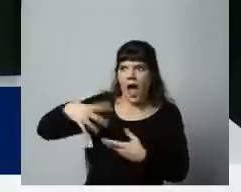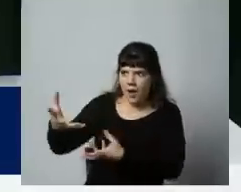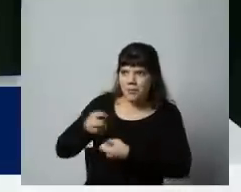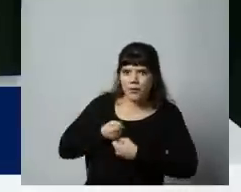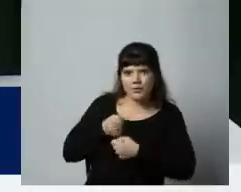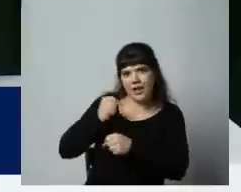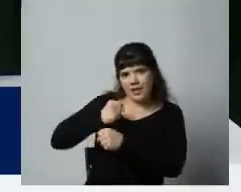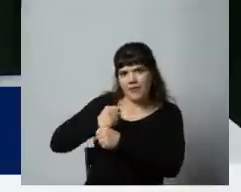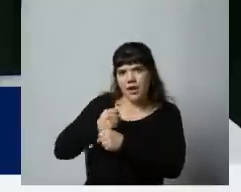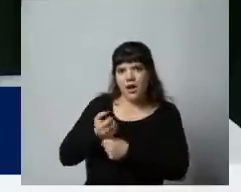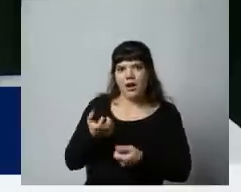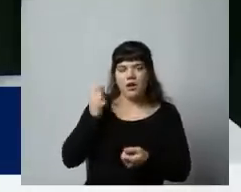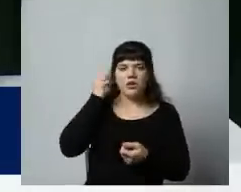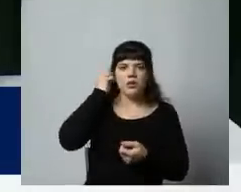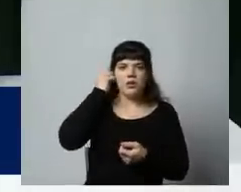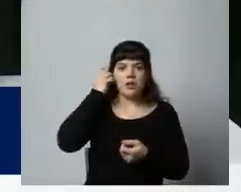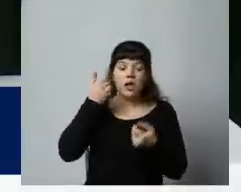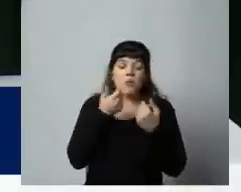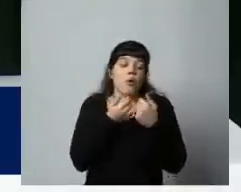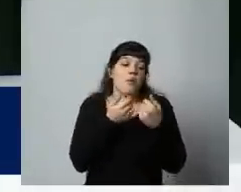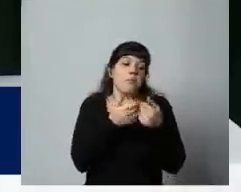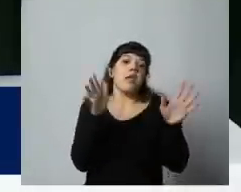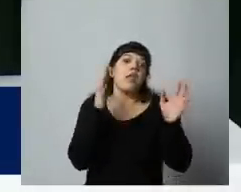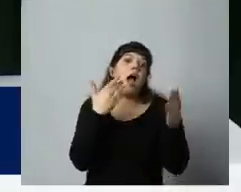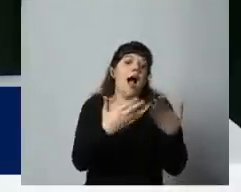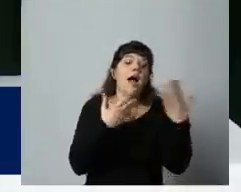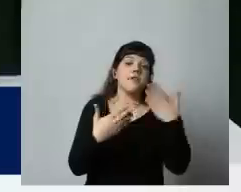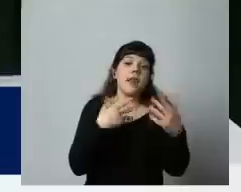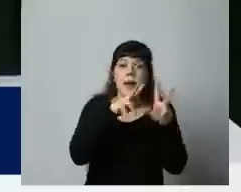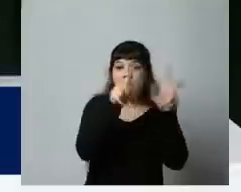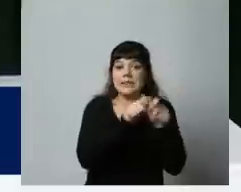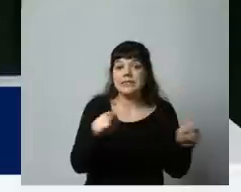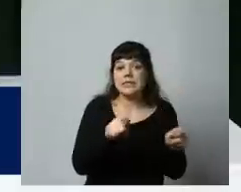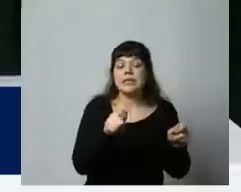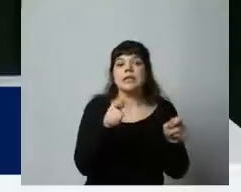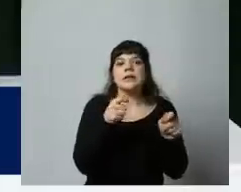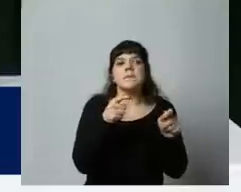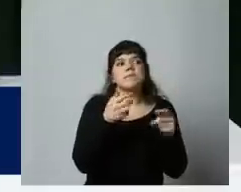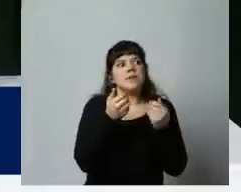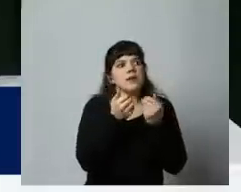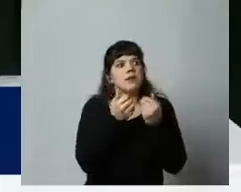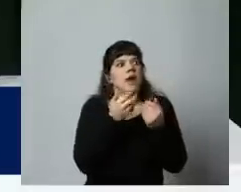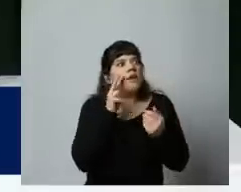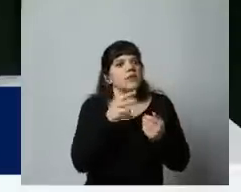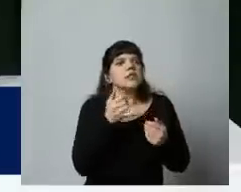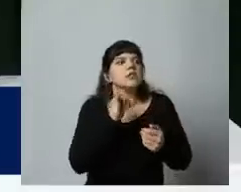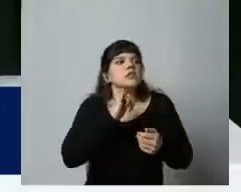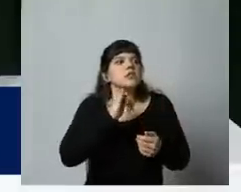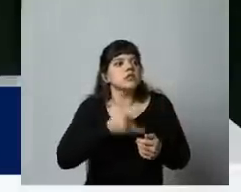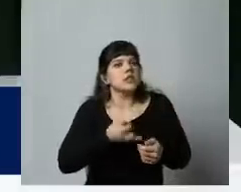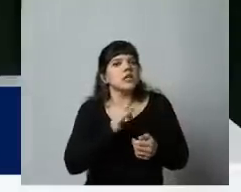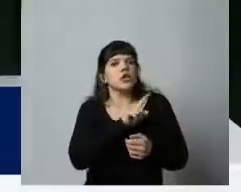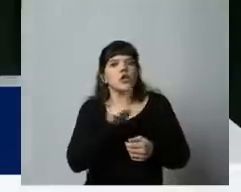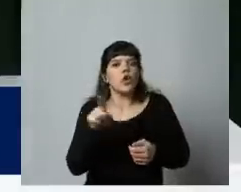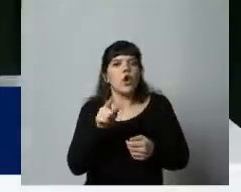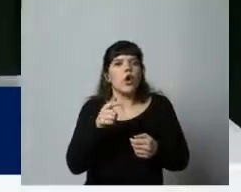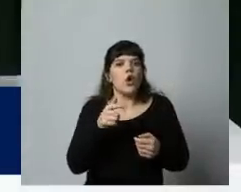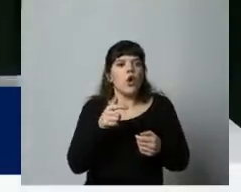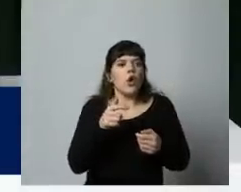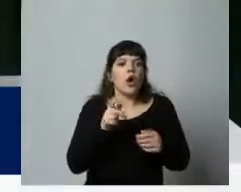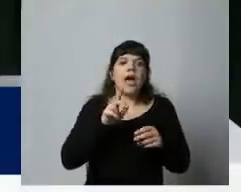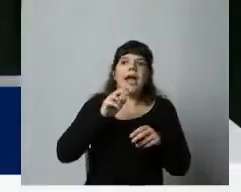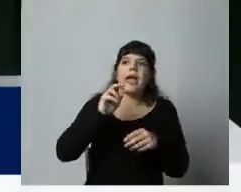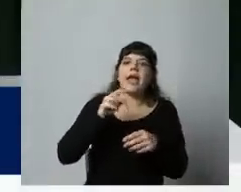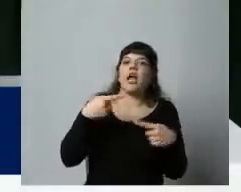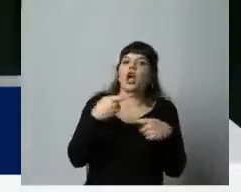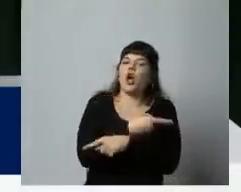realidad se abrió una discusión en el pcnt para tomar definición sobre si impulsamos un referéndum contra la ley de